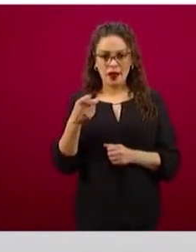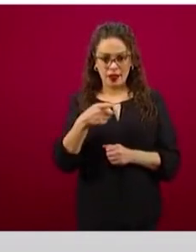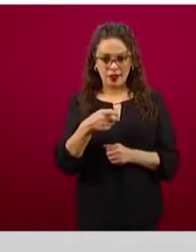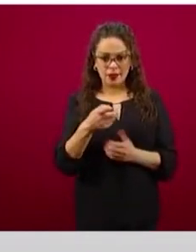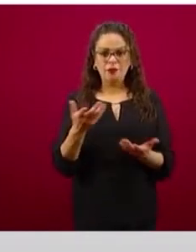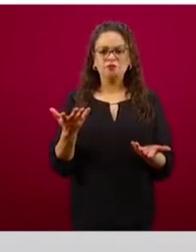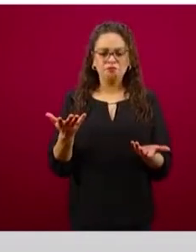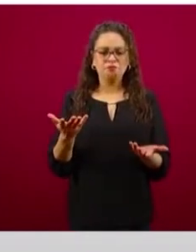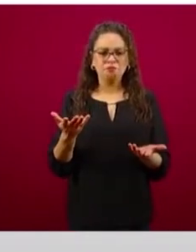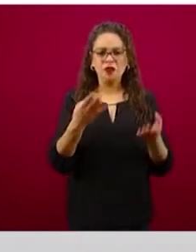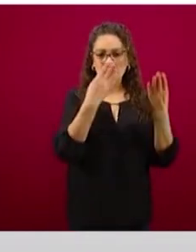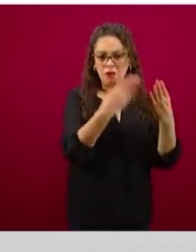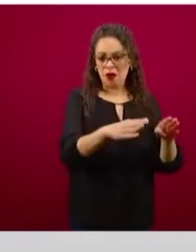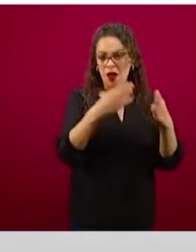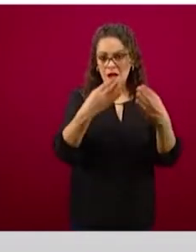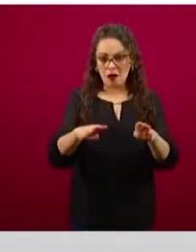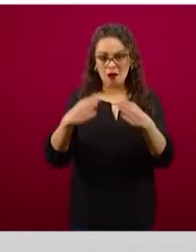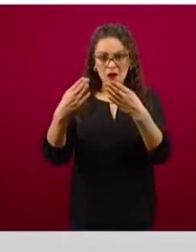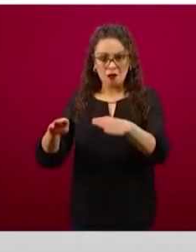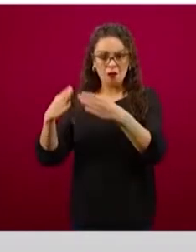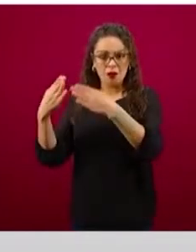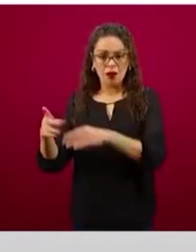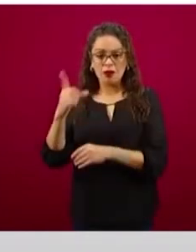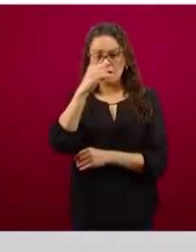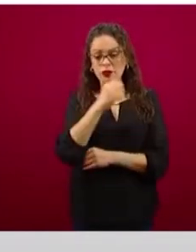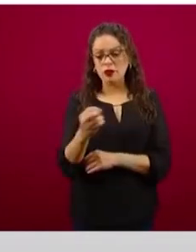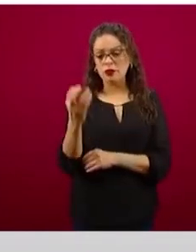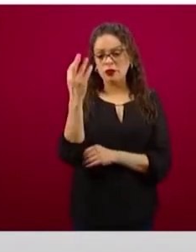cuentas bancarias de